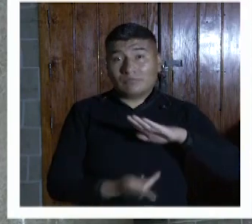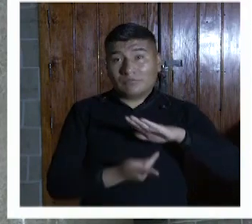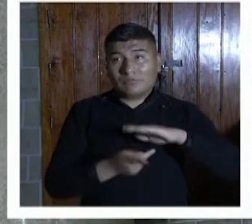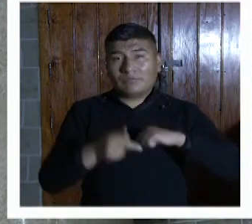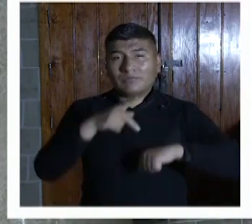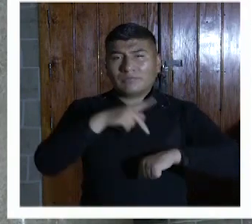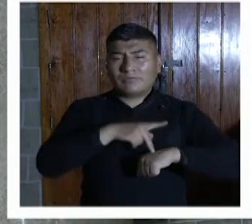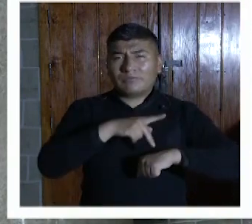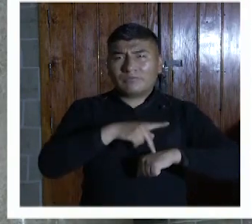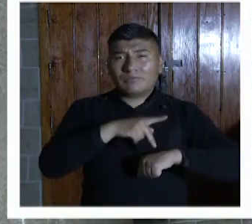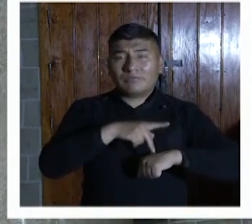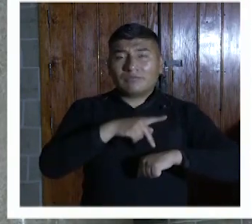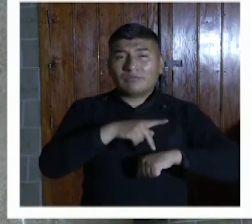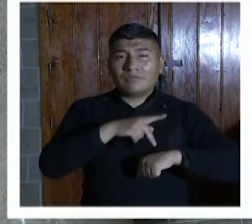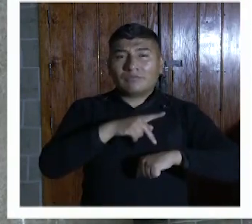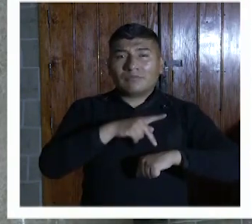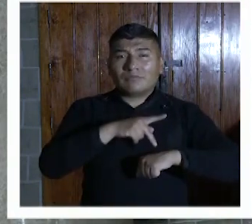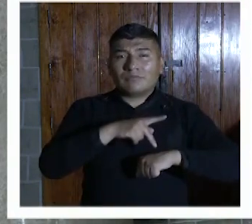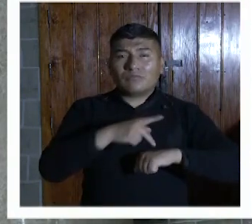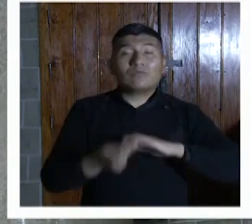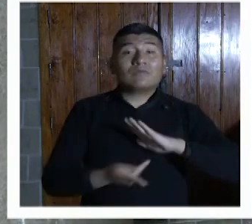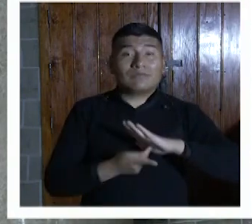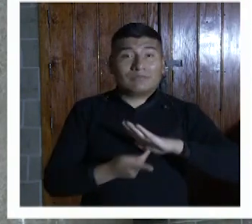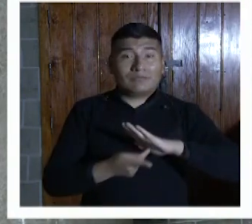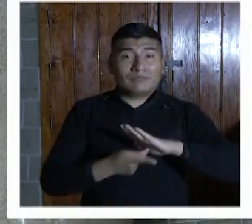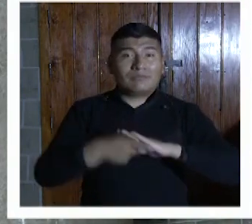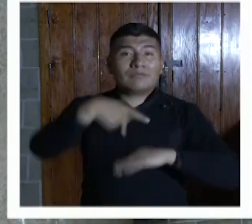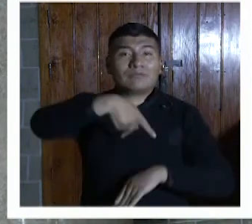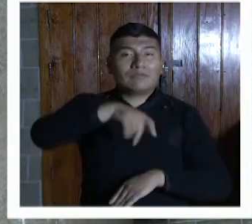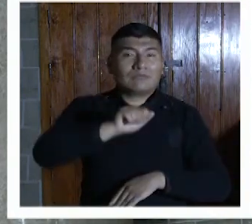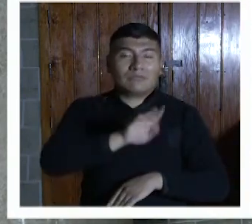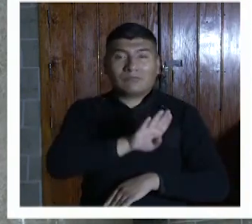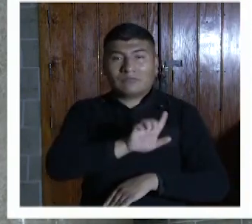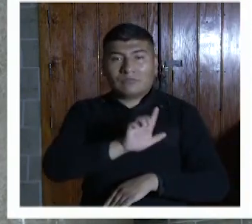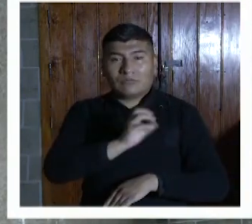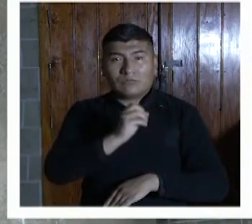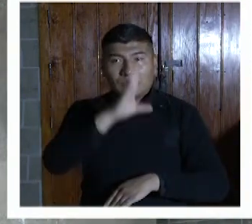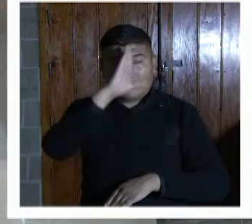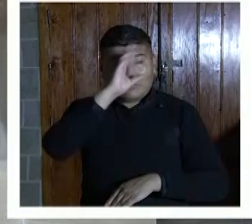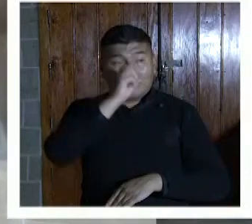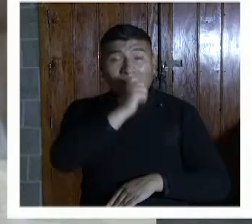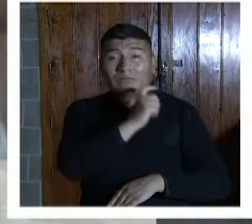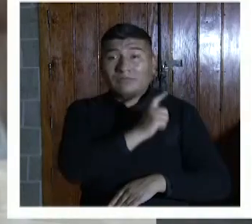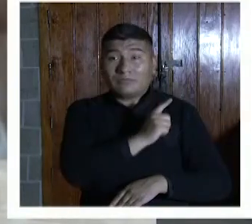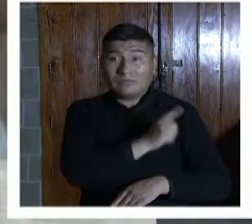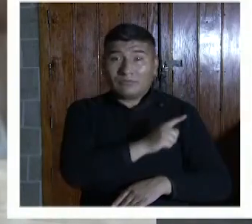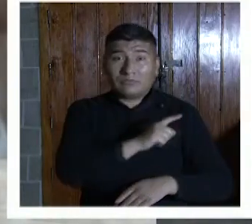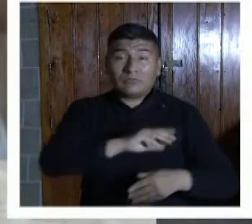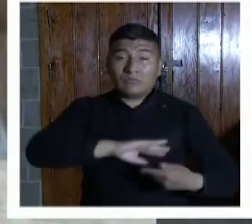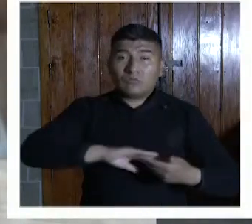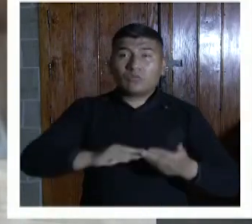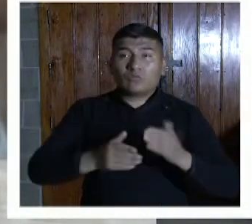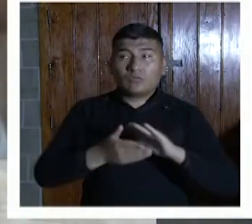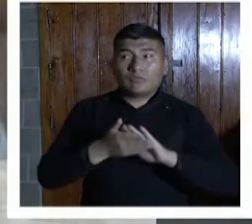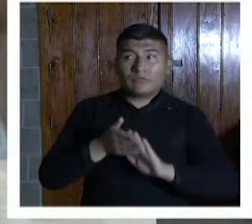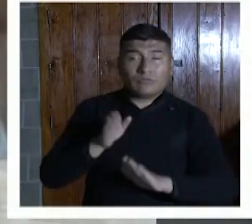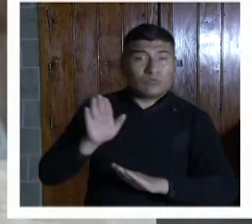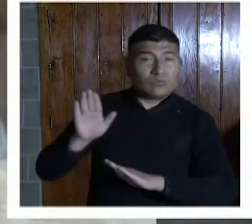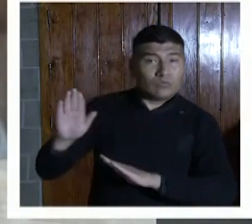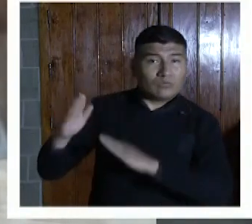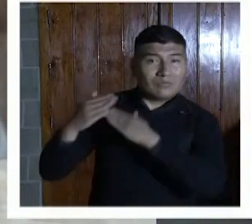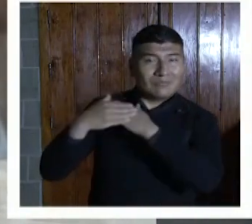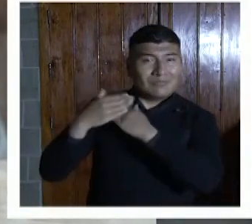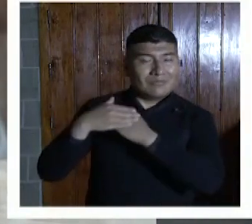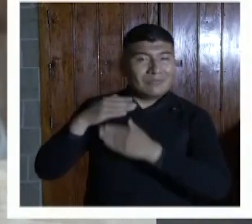la mujer María. Y así es que María, según en el relato de Lucas, quien recibe el testimonio